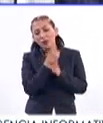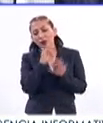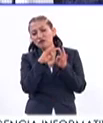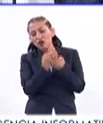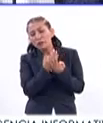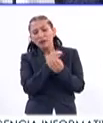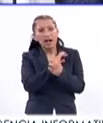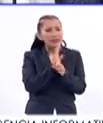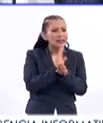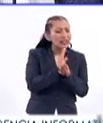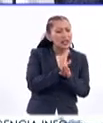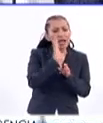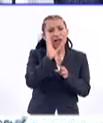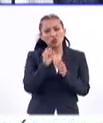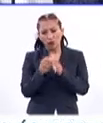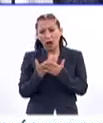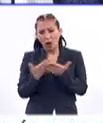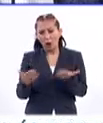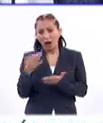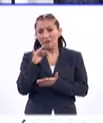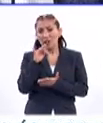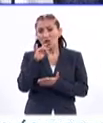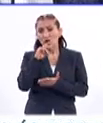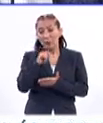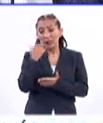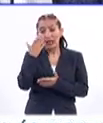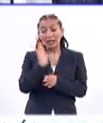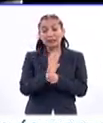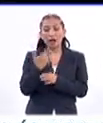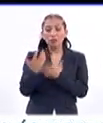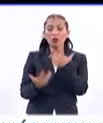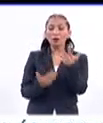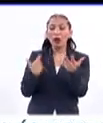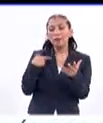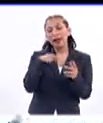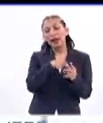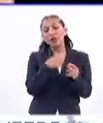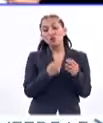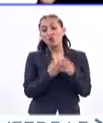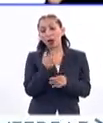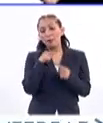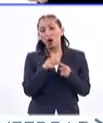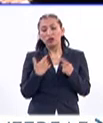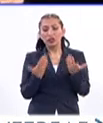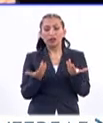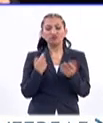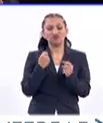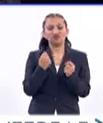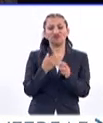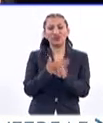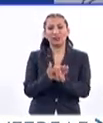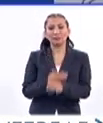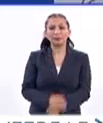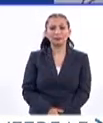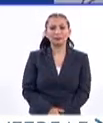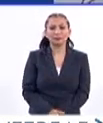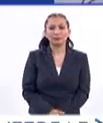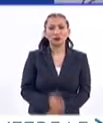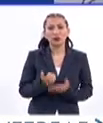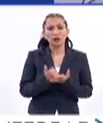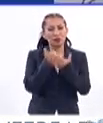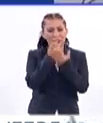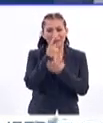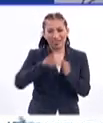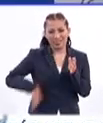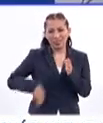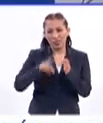tendencias del cine contemporáneo en el mundo, FICUNAM propone un cine provocador, de vanguardia, subversivo e intrépido. Nos permite, como